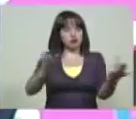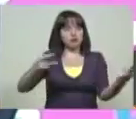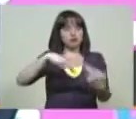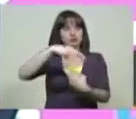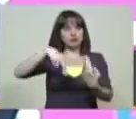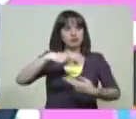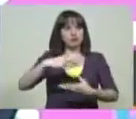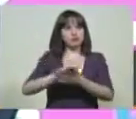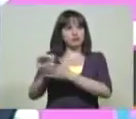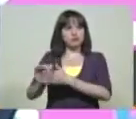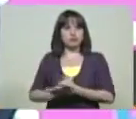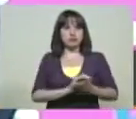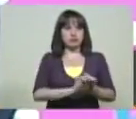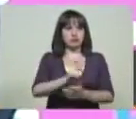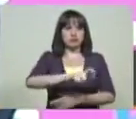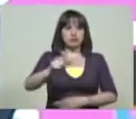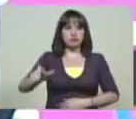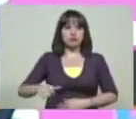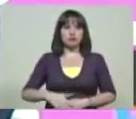he estado